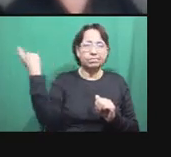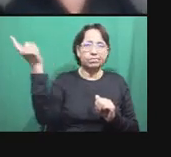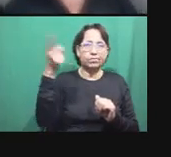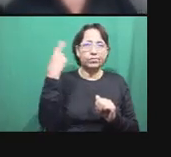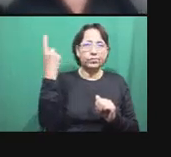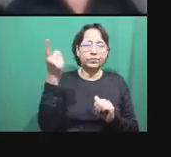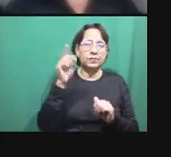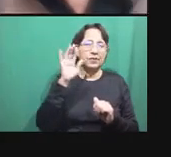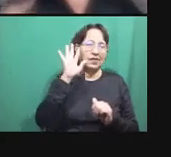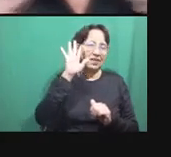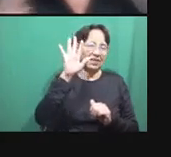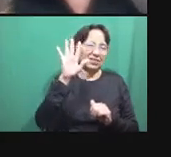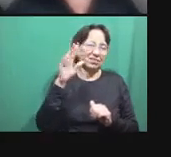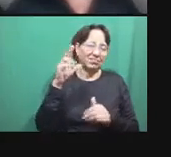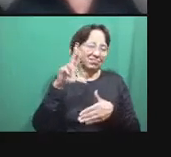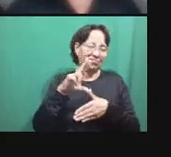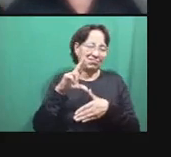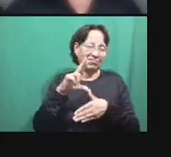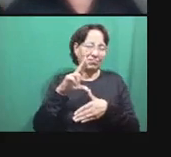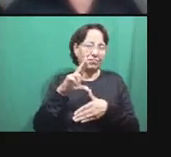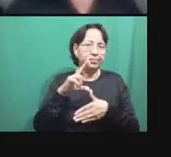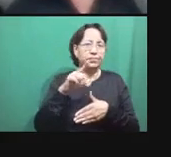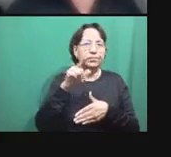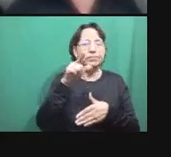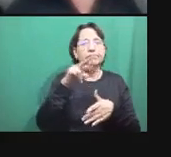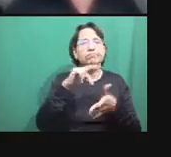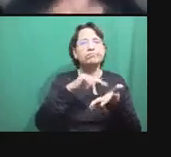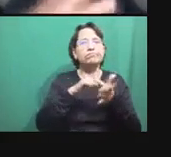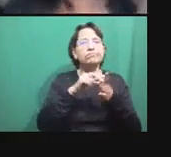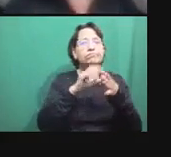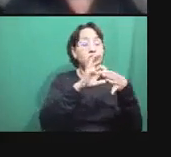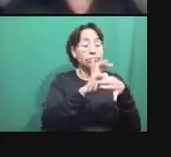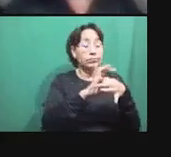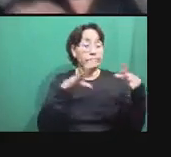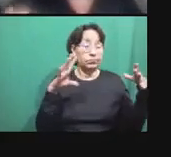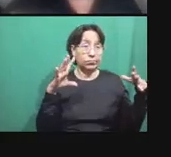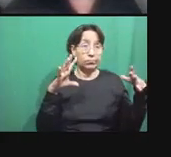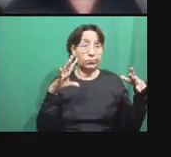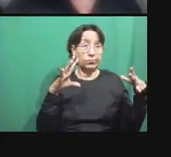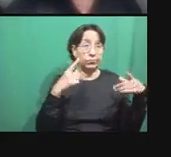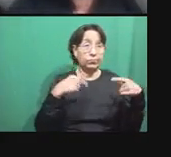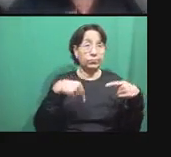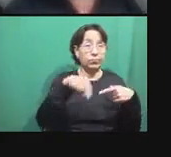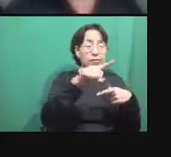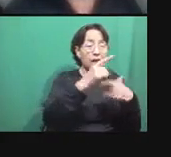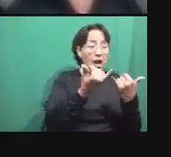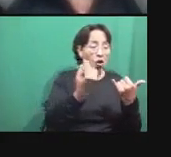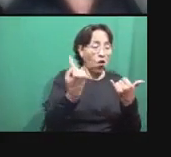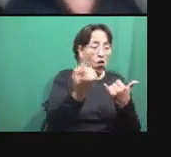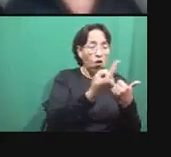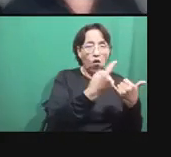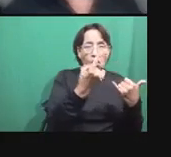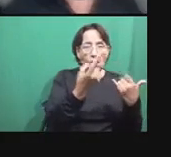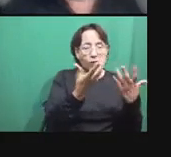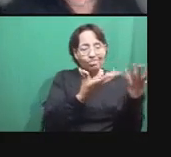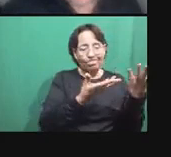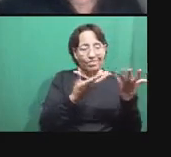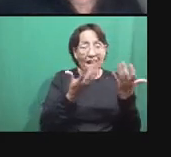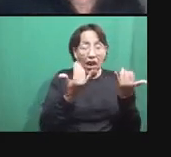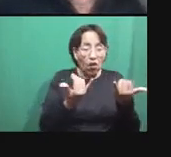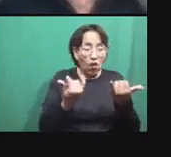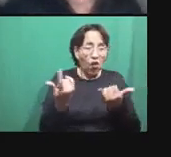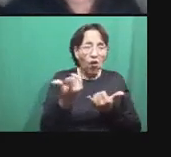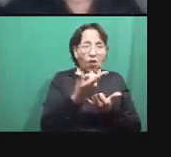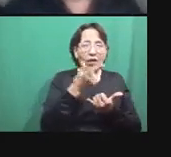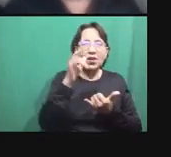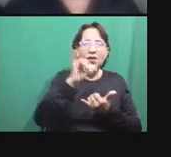Latinoamérica, y es de desconexión entre la reflexión ausente que no se dio de esos referentes norteamericanos que